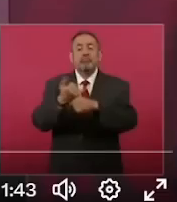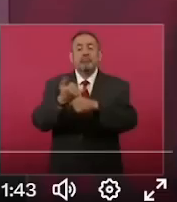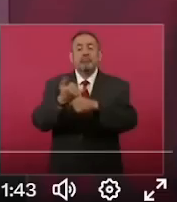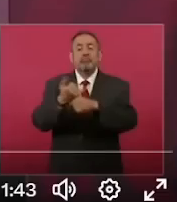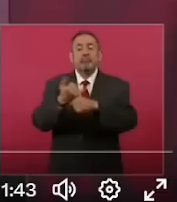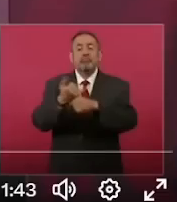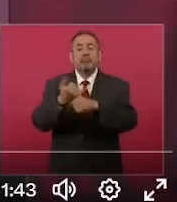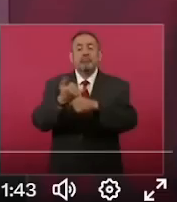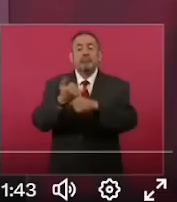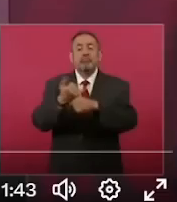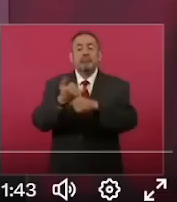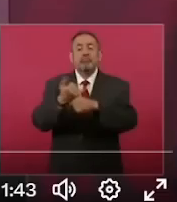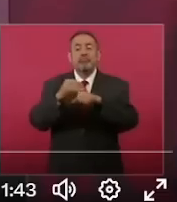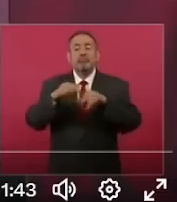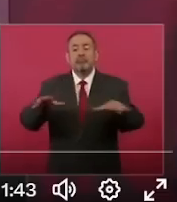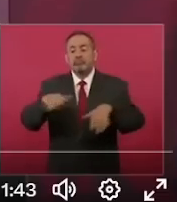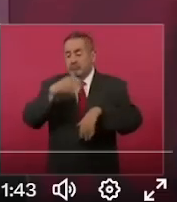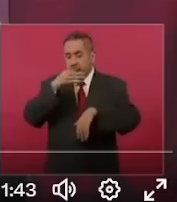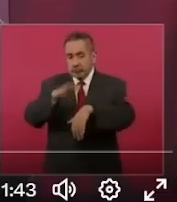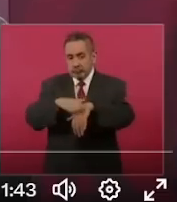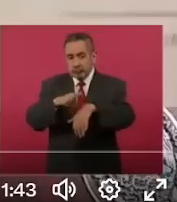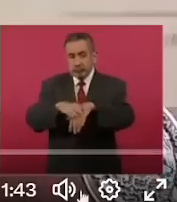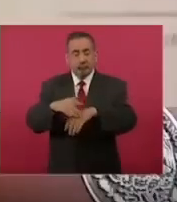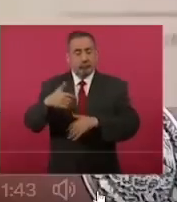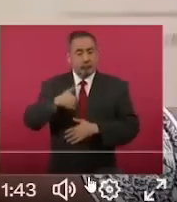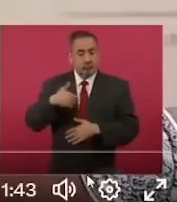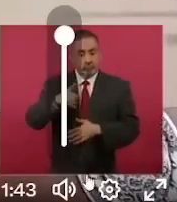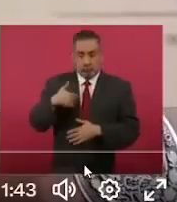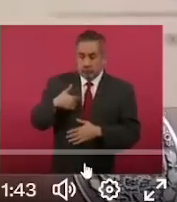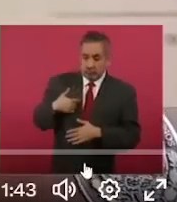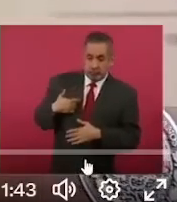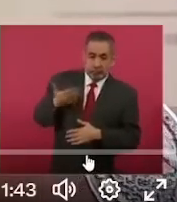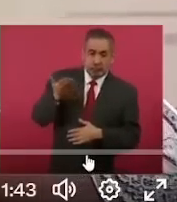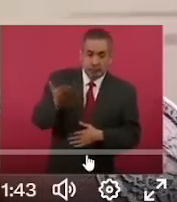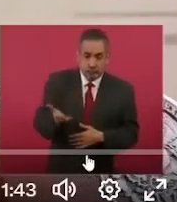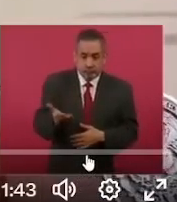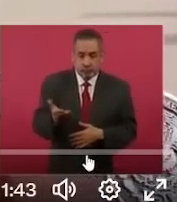respondiéndole esta carta al presidente a presentar